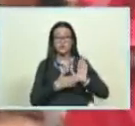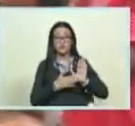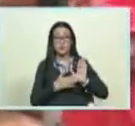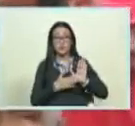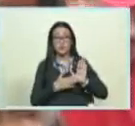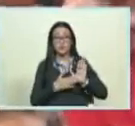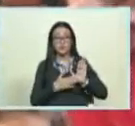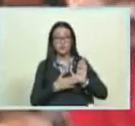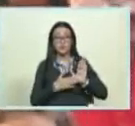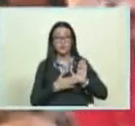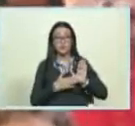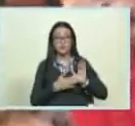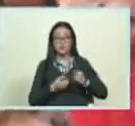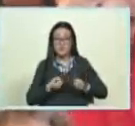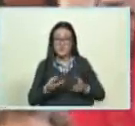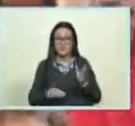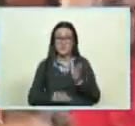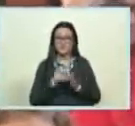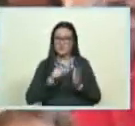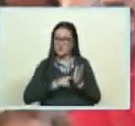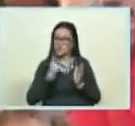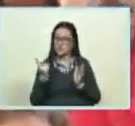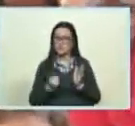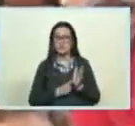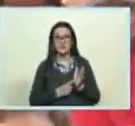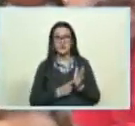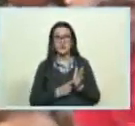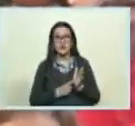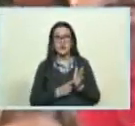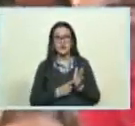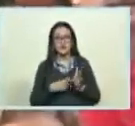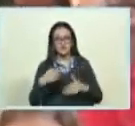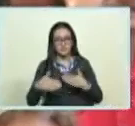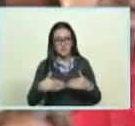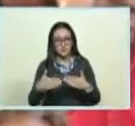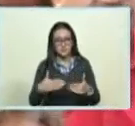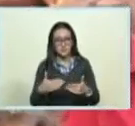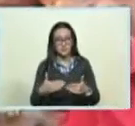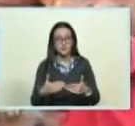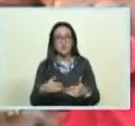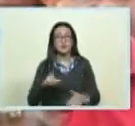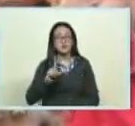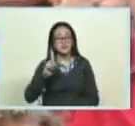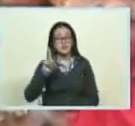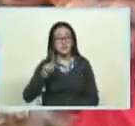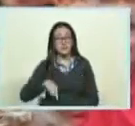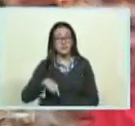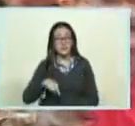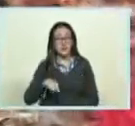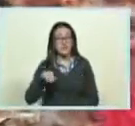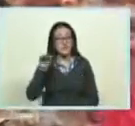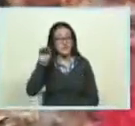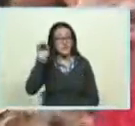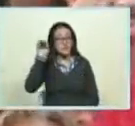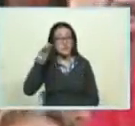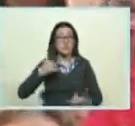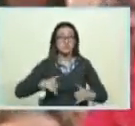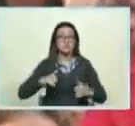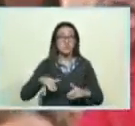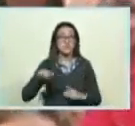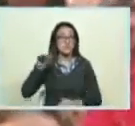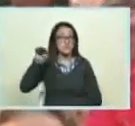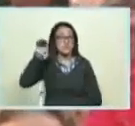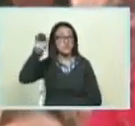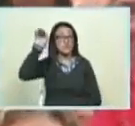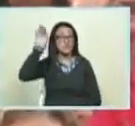y garantizar el desarrollo integral de esta generación, pero sobre todo, presidente, de las futuras generaciones. A partir de